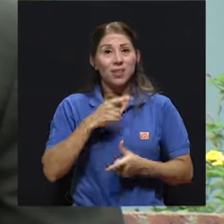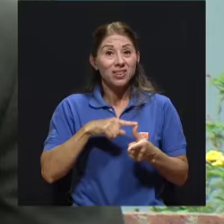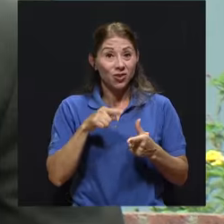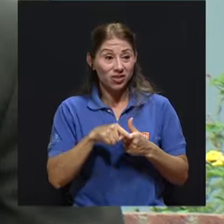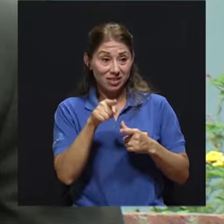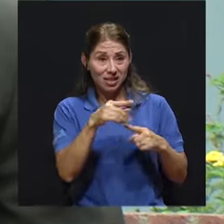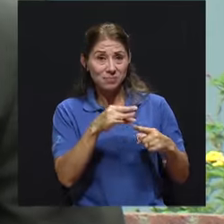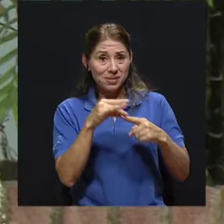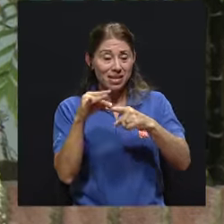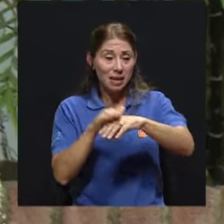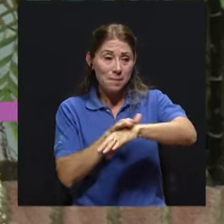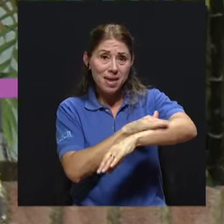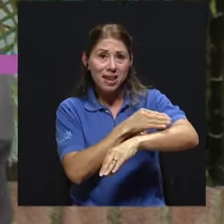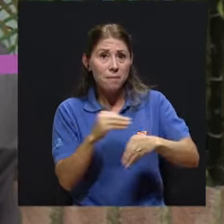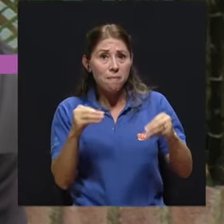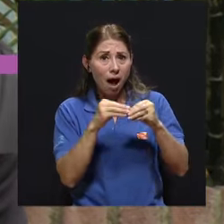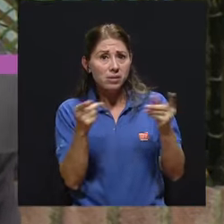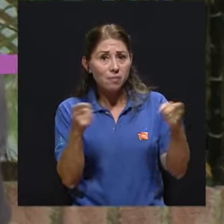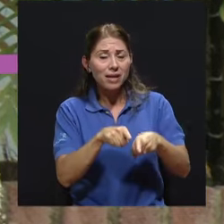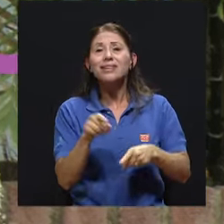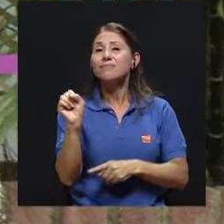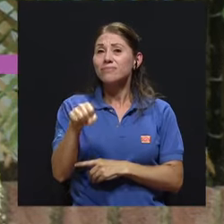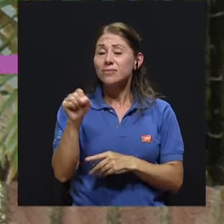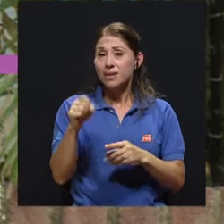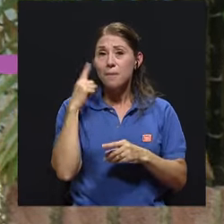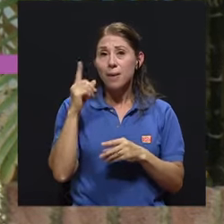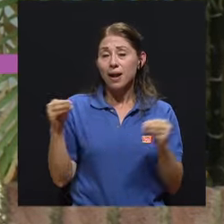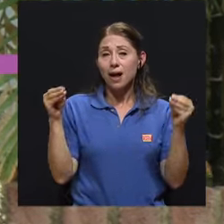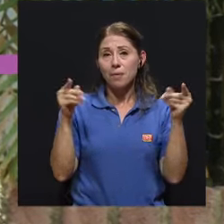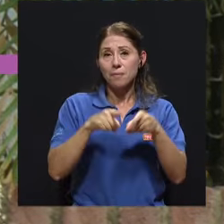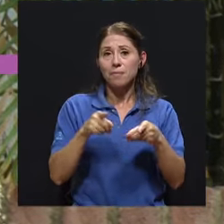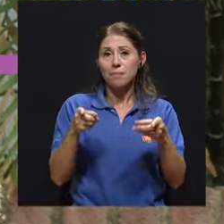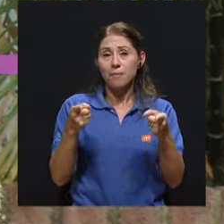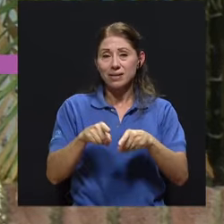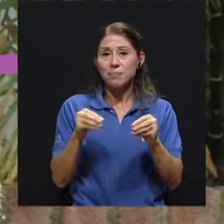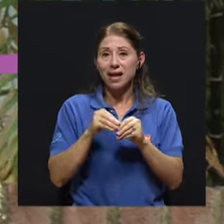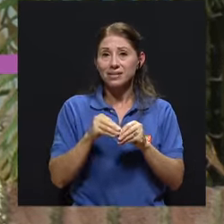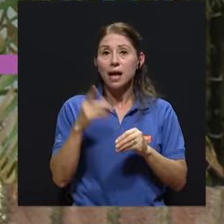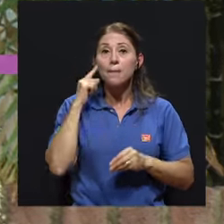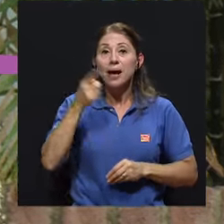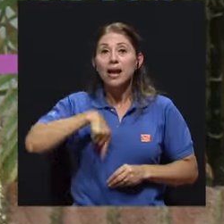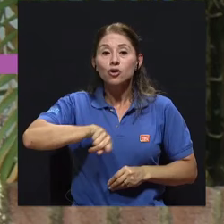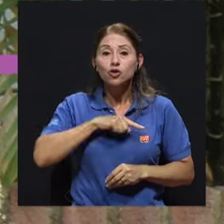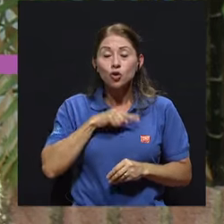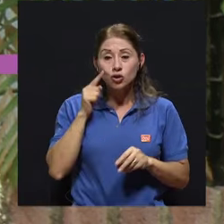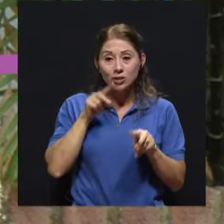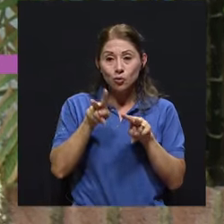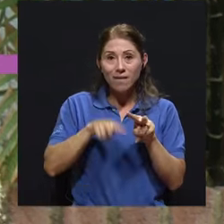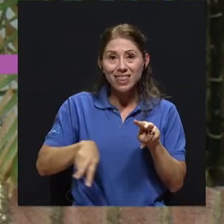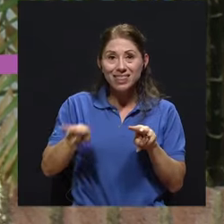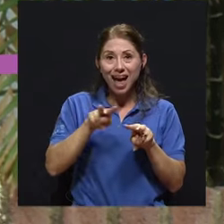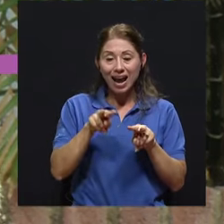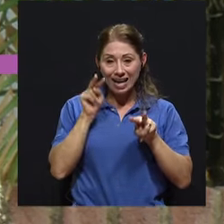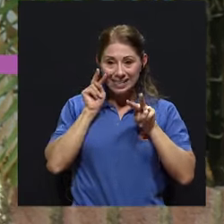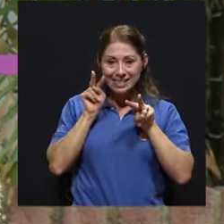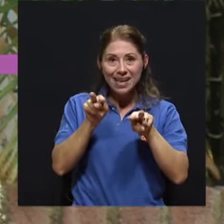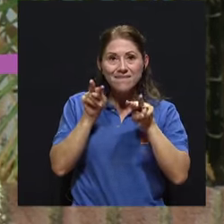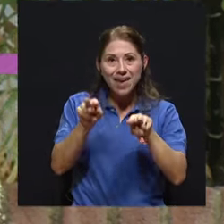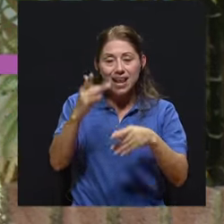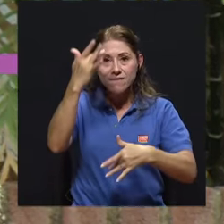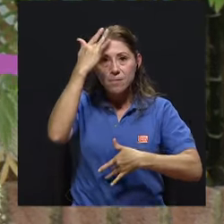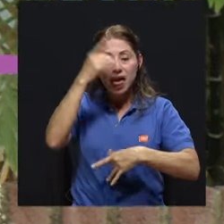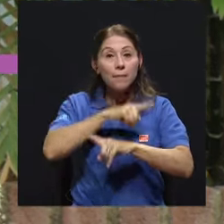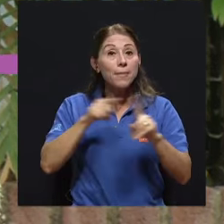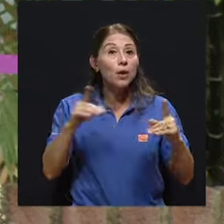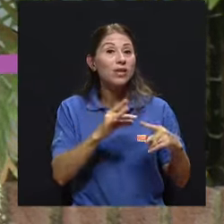pues, para nosotros es una ventaja que se ve la enfermedad. El gastroenterólogo no ve la enfermedad,